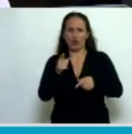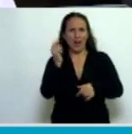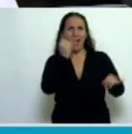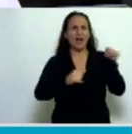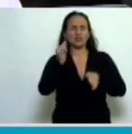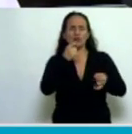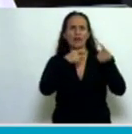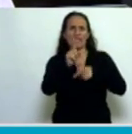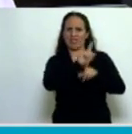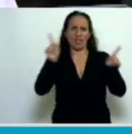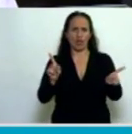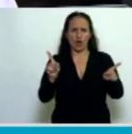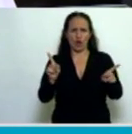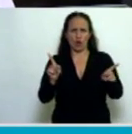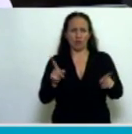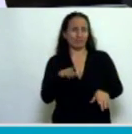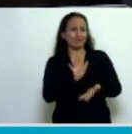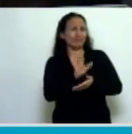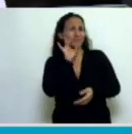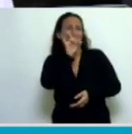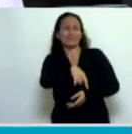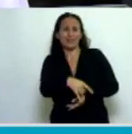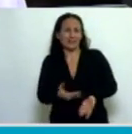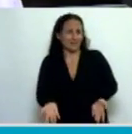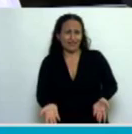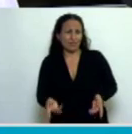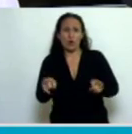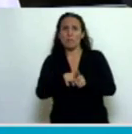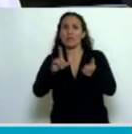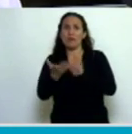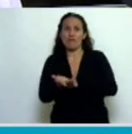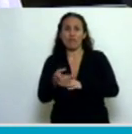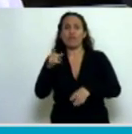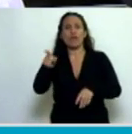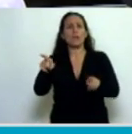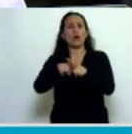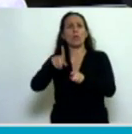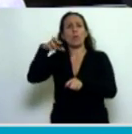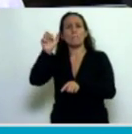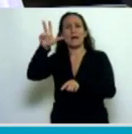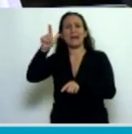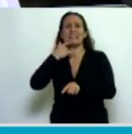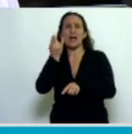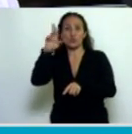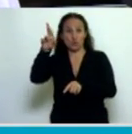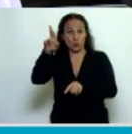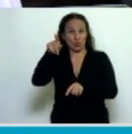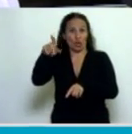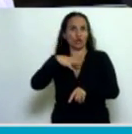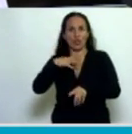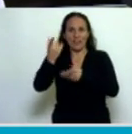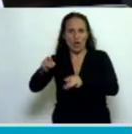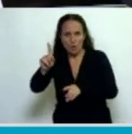acciones. Es tan absurdo como pagarles a los legisladores del Parlasur cuando el Parlamento no